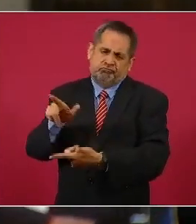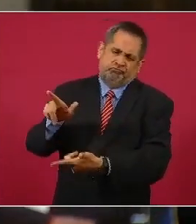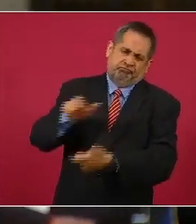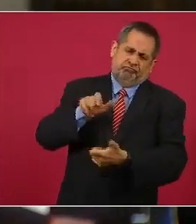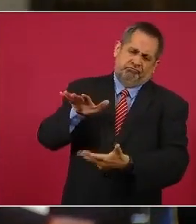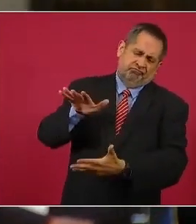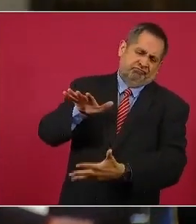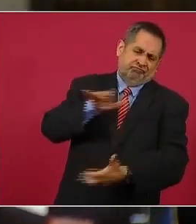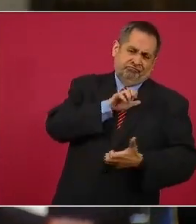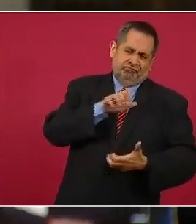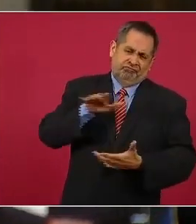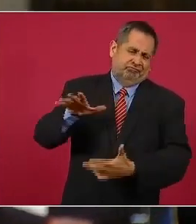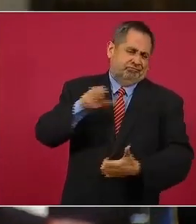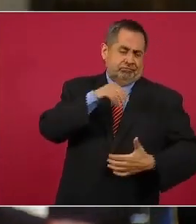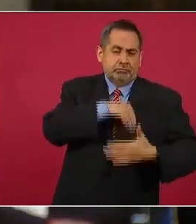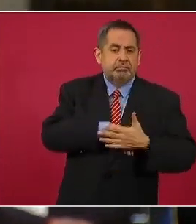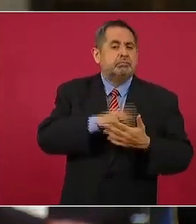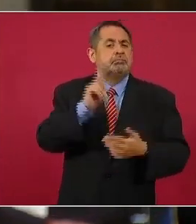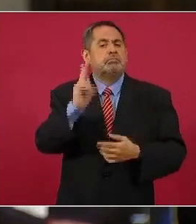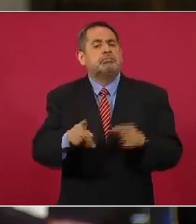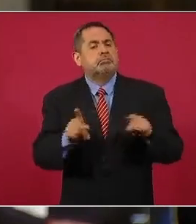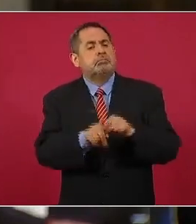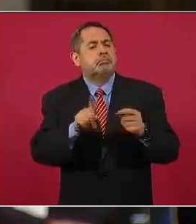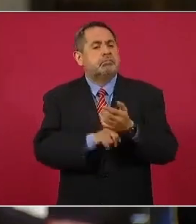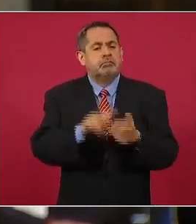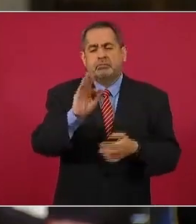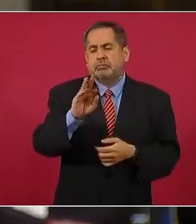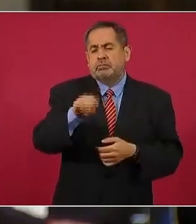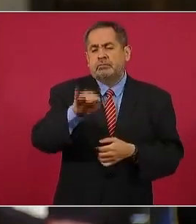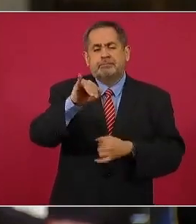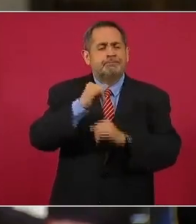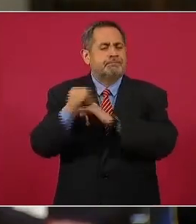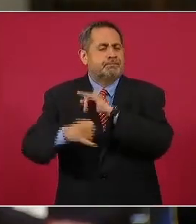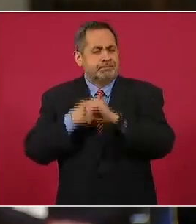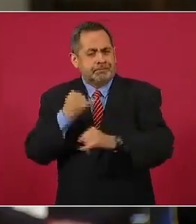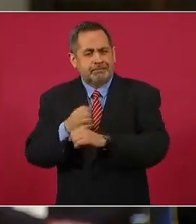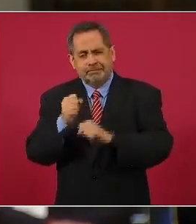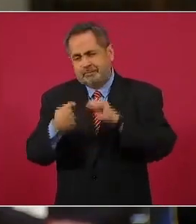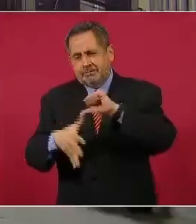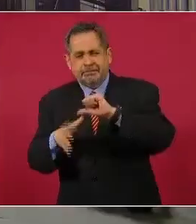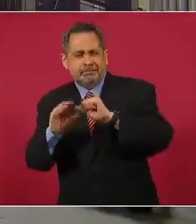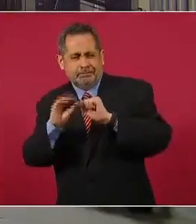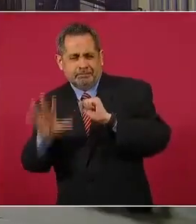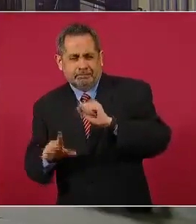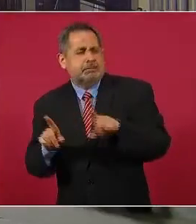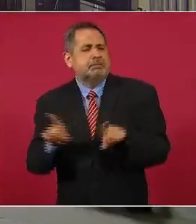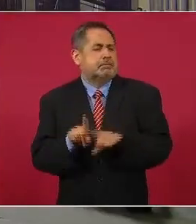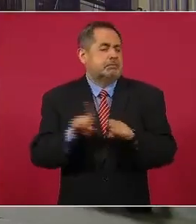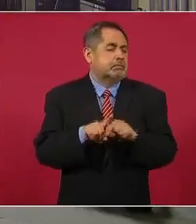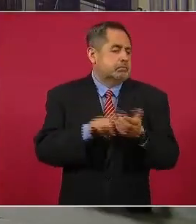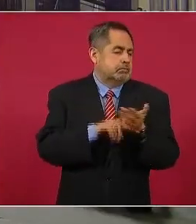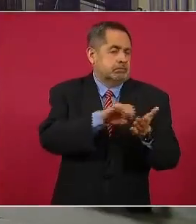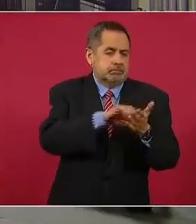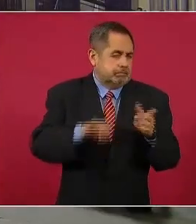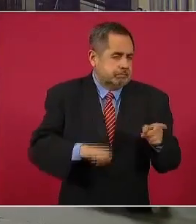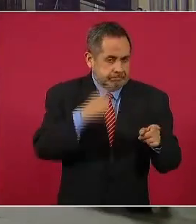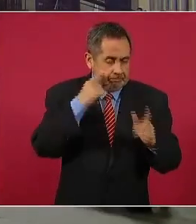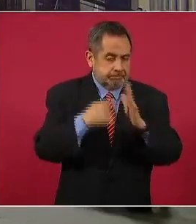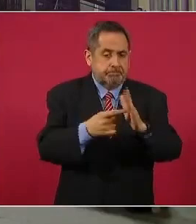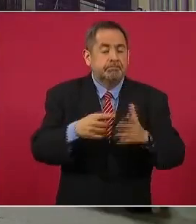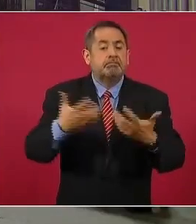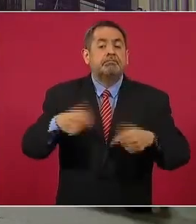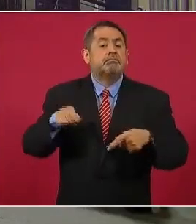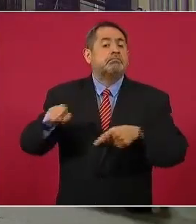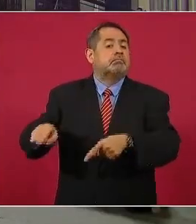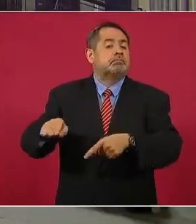hecho el Fondo Monetario Internacional con países sobre todo de América Latina y África. Le pongo un ejemplo: la